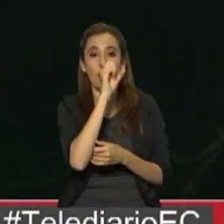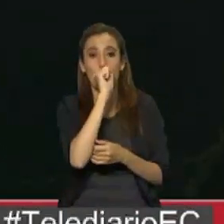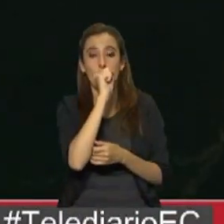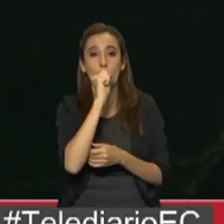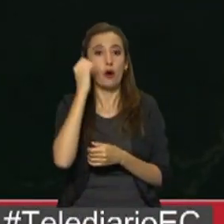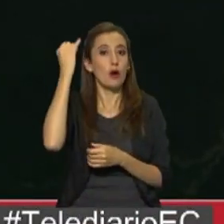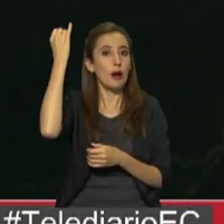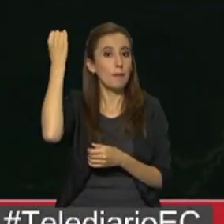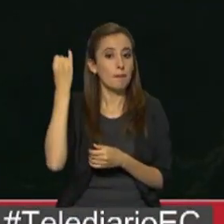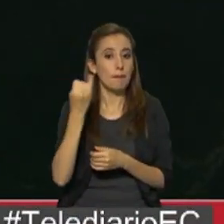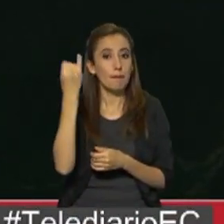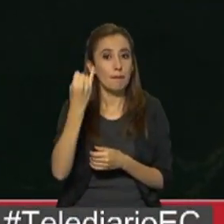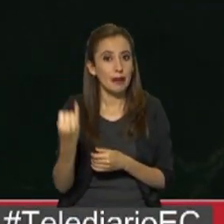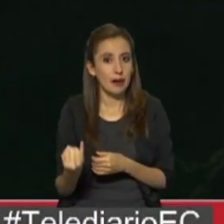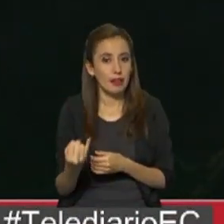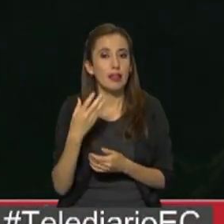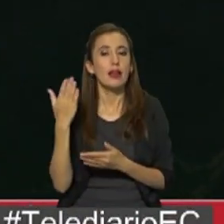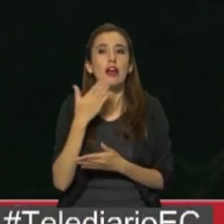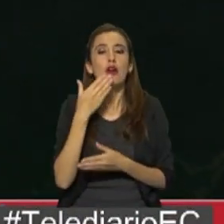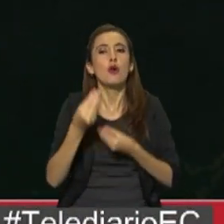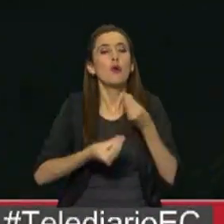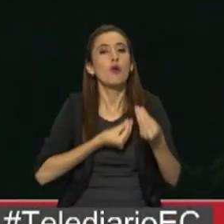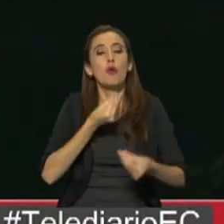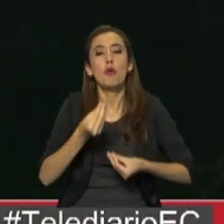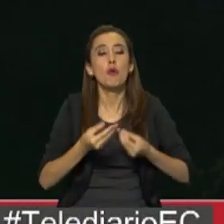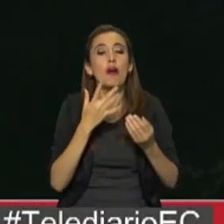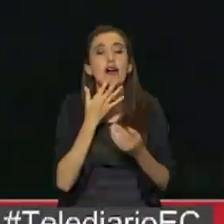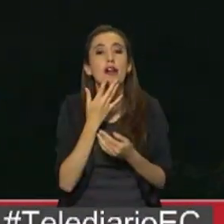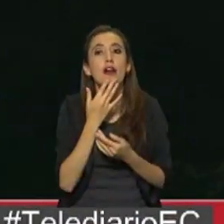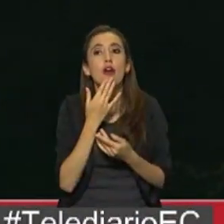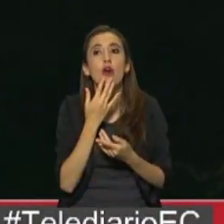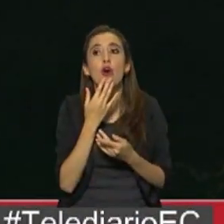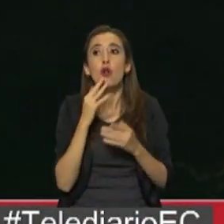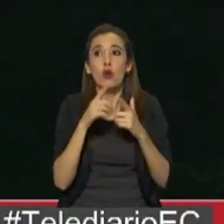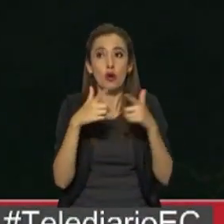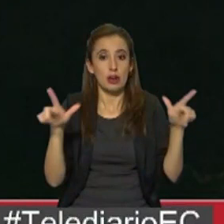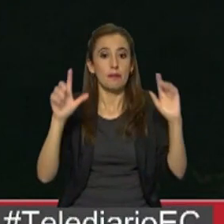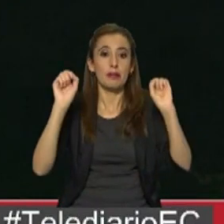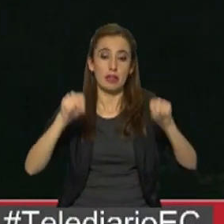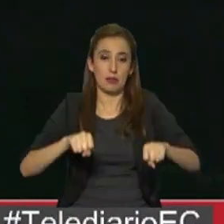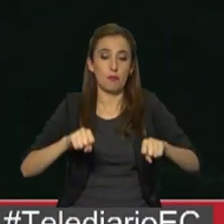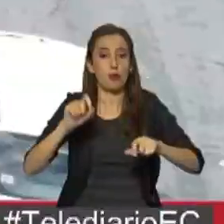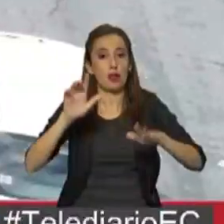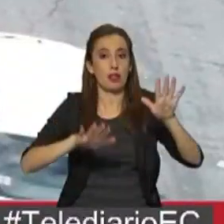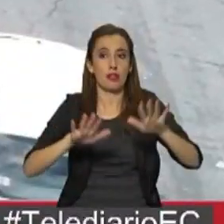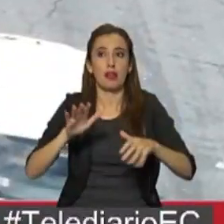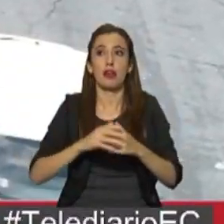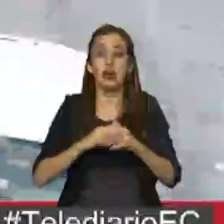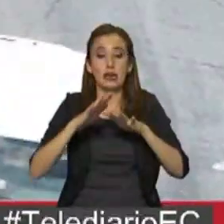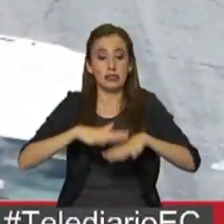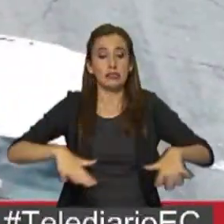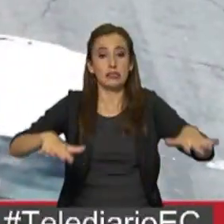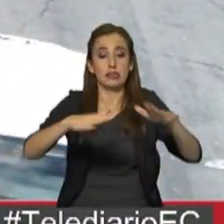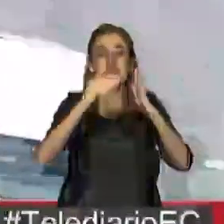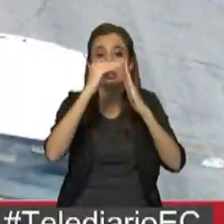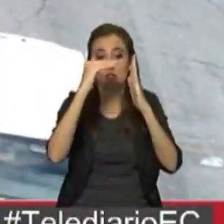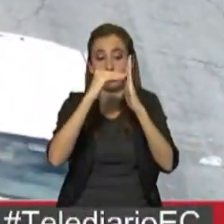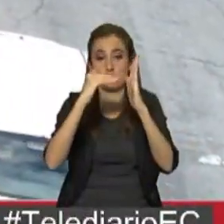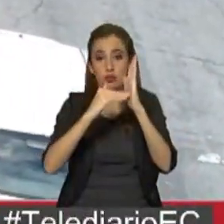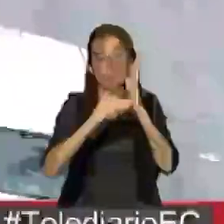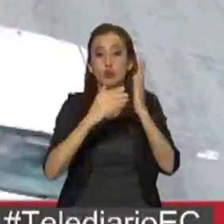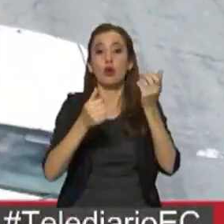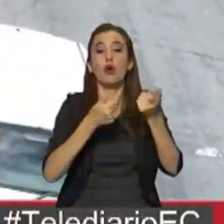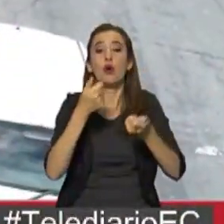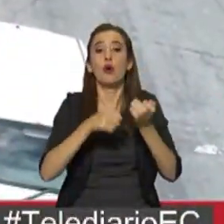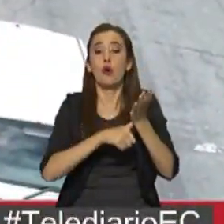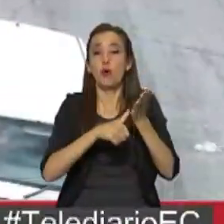cada color determinará las limitaciones o libertades de movilidad para los ciudadanos dichos parámetros los establecerá